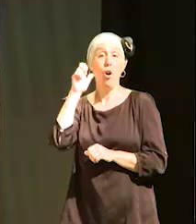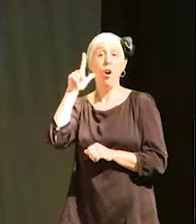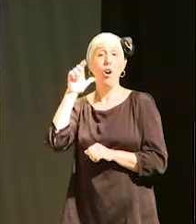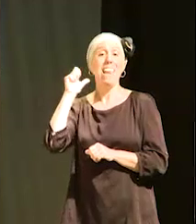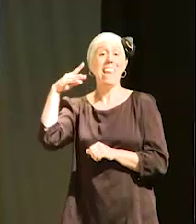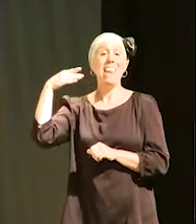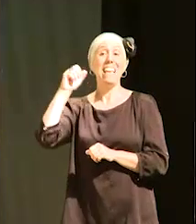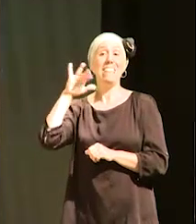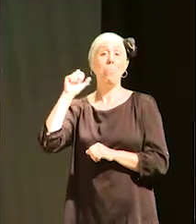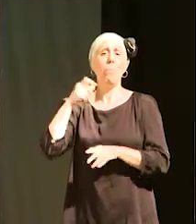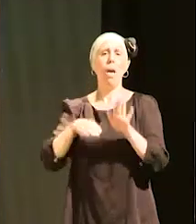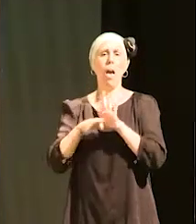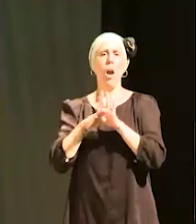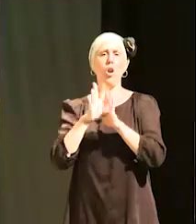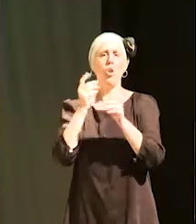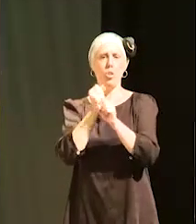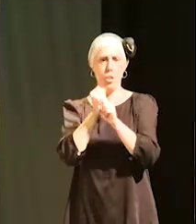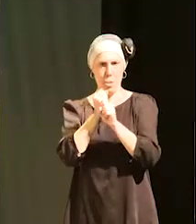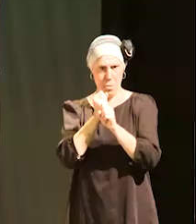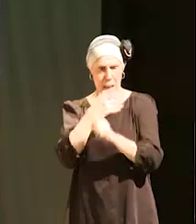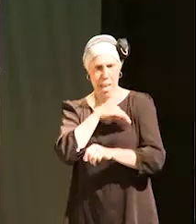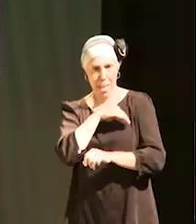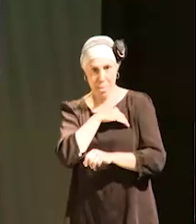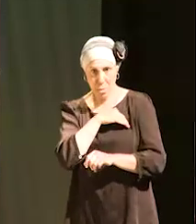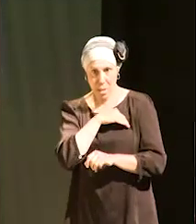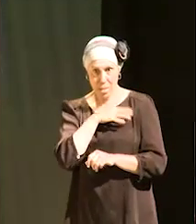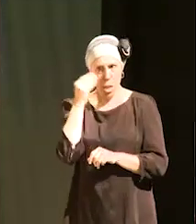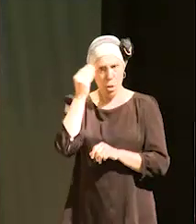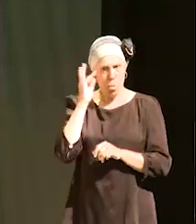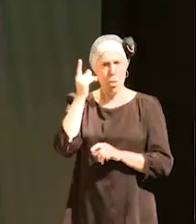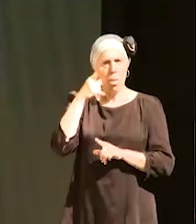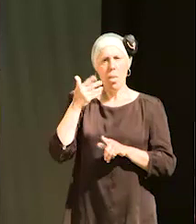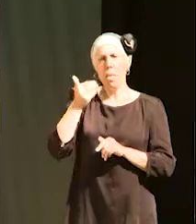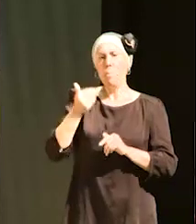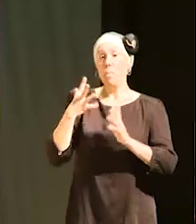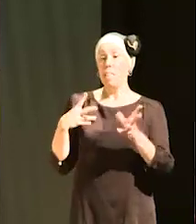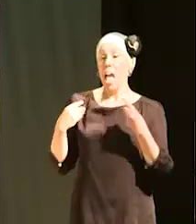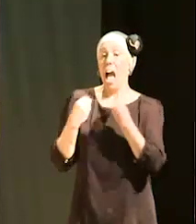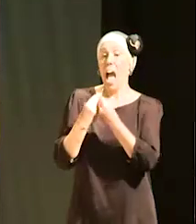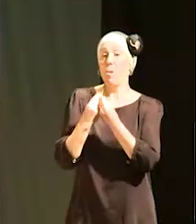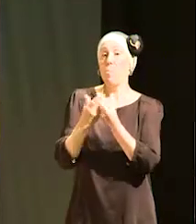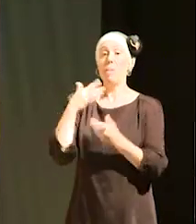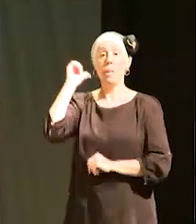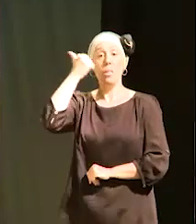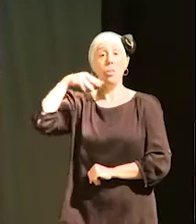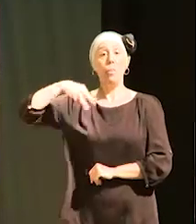cada una creo que fue vital el acompañamiento de canales de marco que como gestor